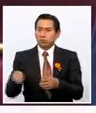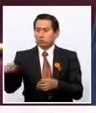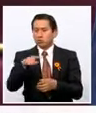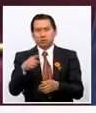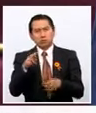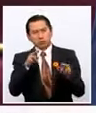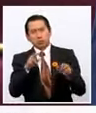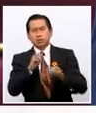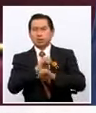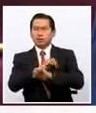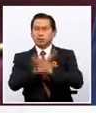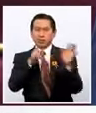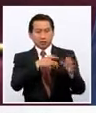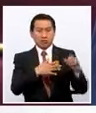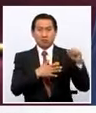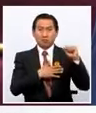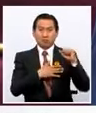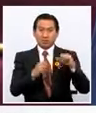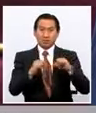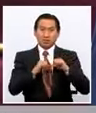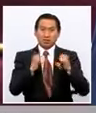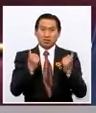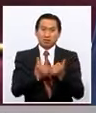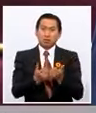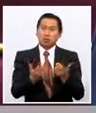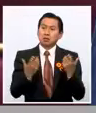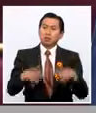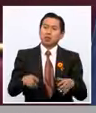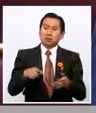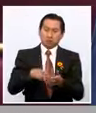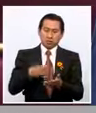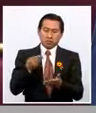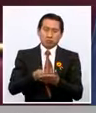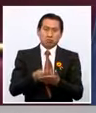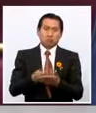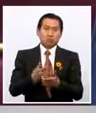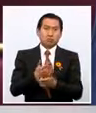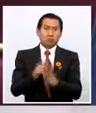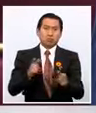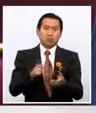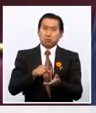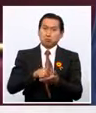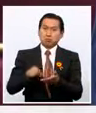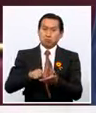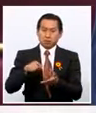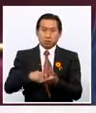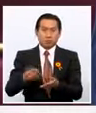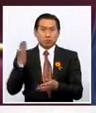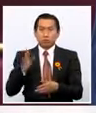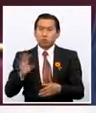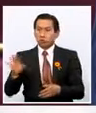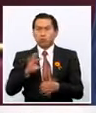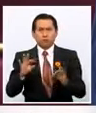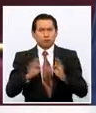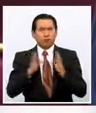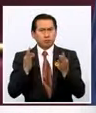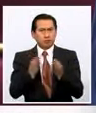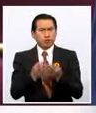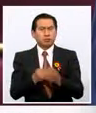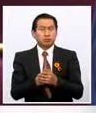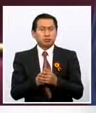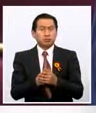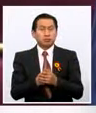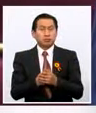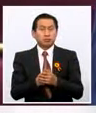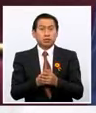que el más en la asamblea se niega a liberar el dinero para pagar ese bono a las familias pero